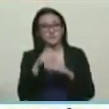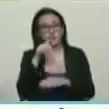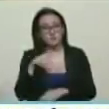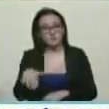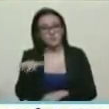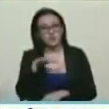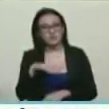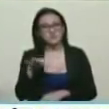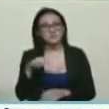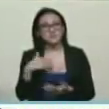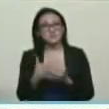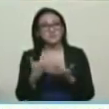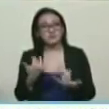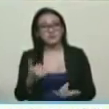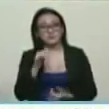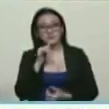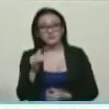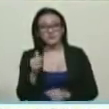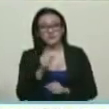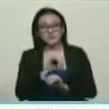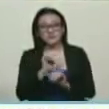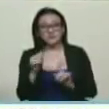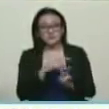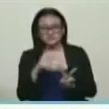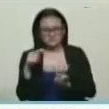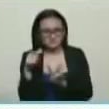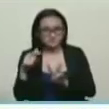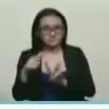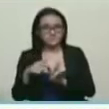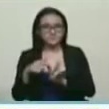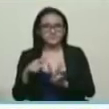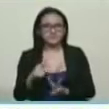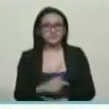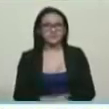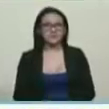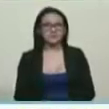general. Información que hasta ahora podemos aportar desde el estado de Anzoátegui, y con ella devolvemos el contacto a los estudios en Caracas.